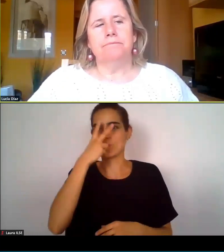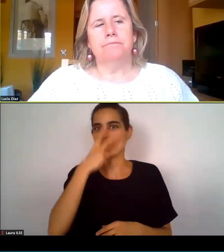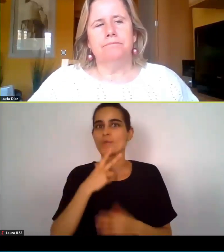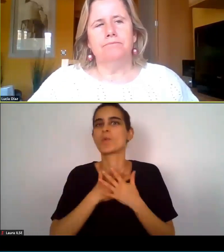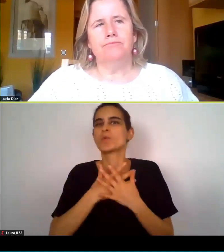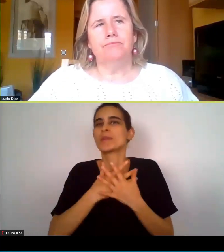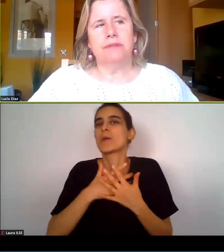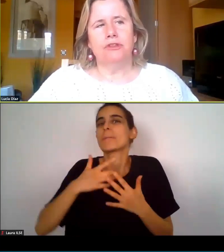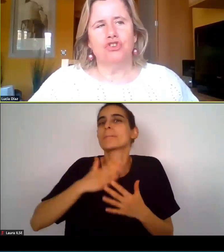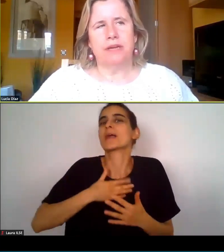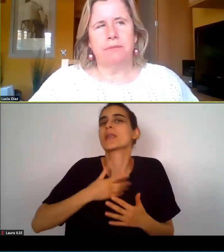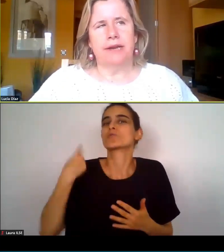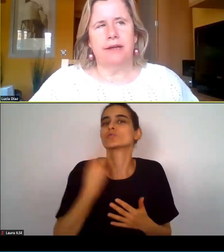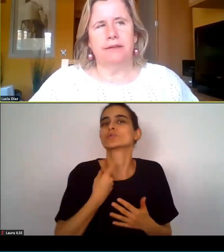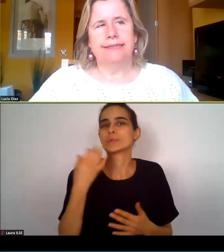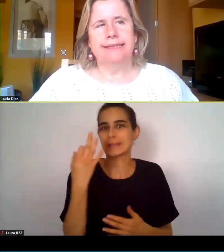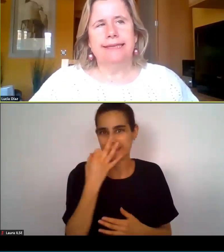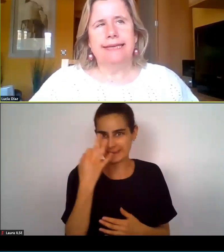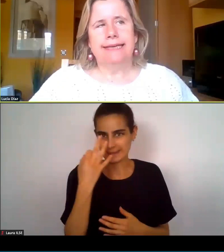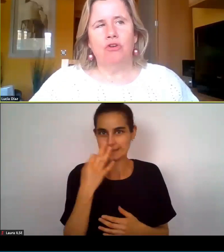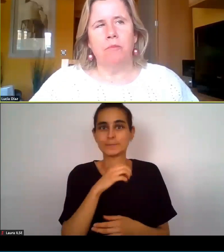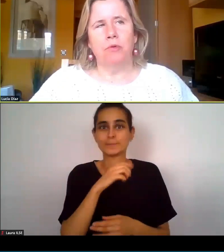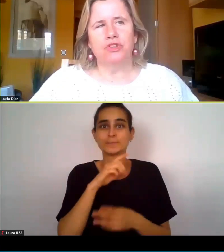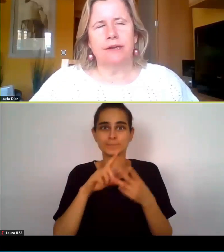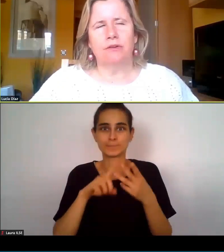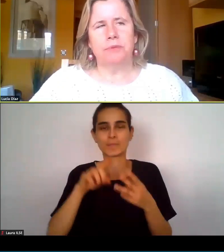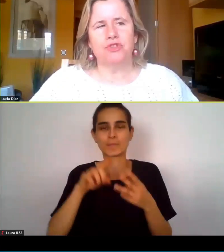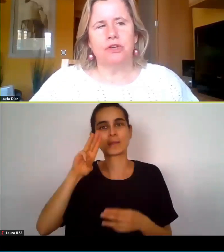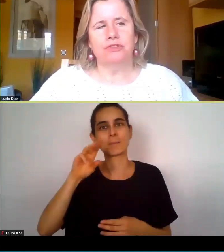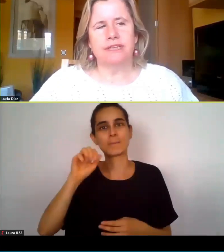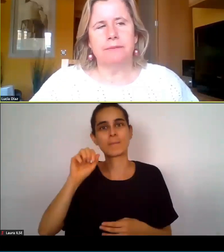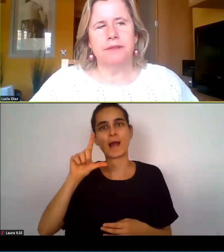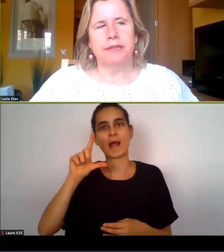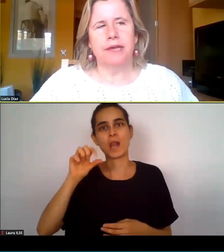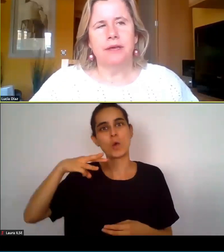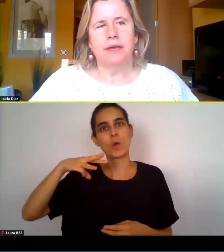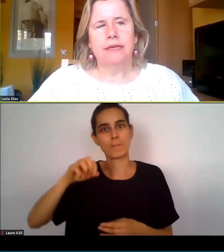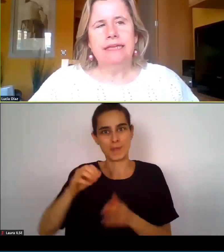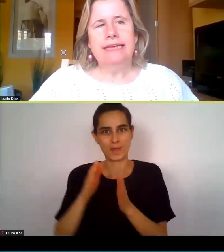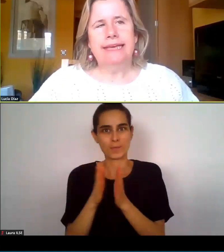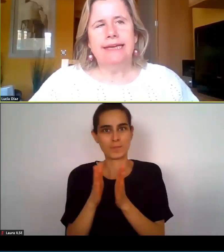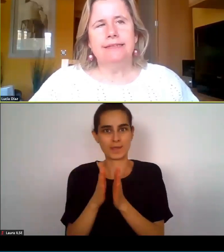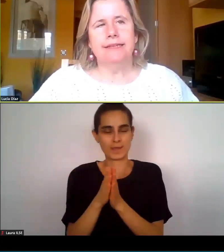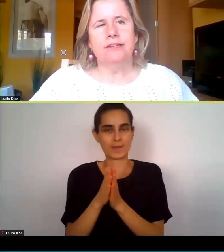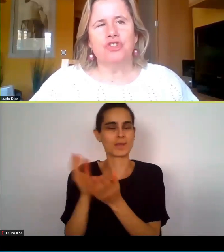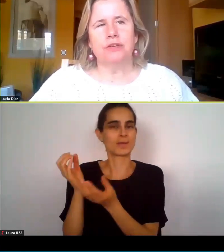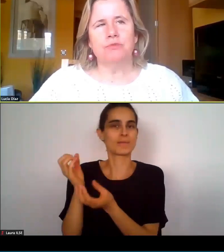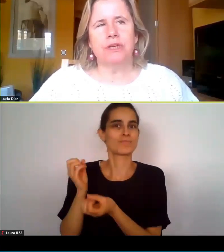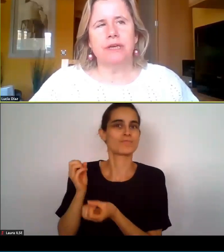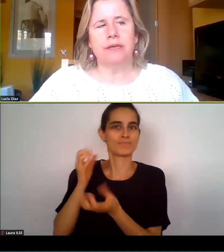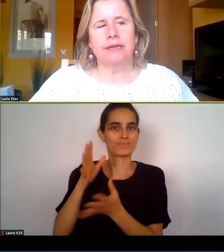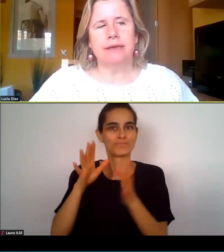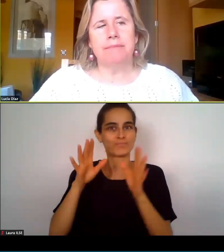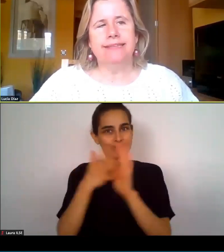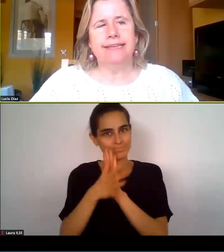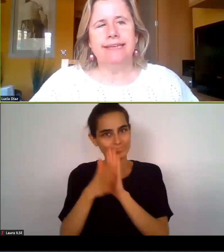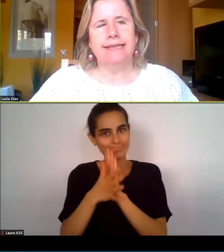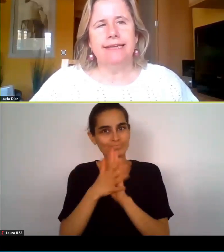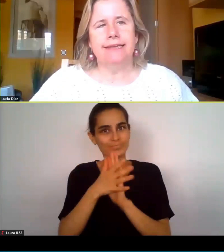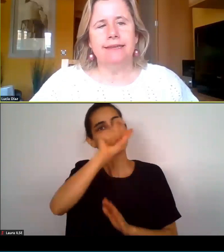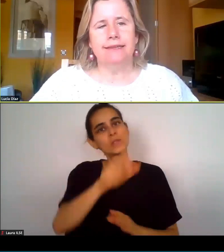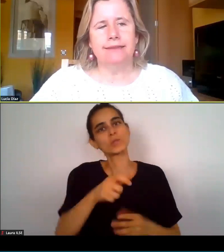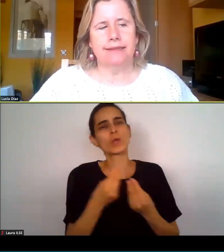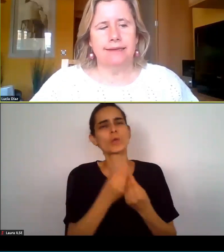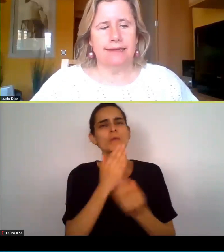Paloma nos hablará de cómo tratar a una persona con discapacidad y qué criterios tenemos que mantener